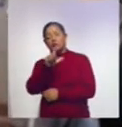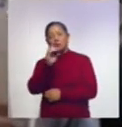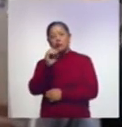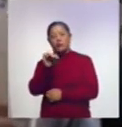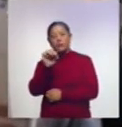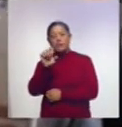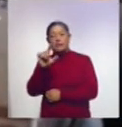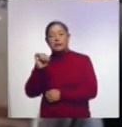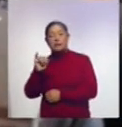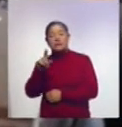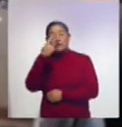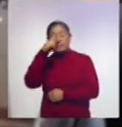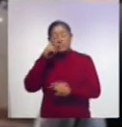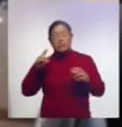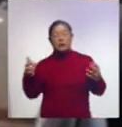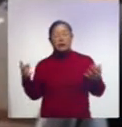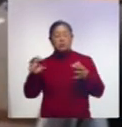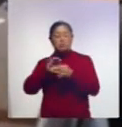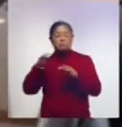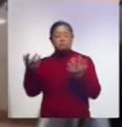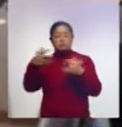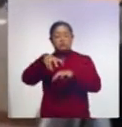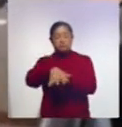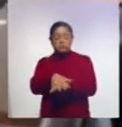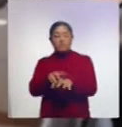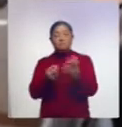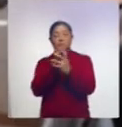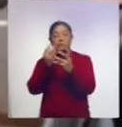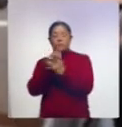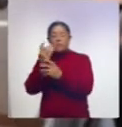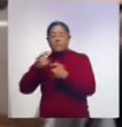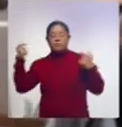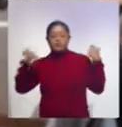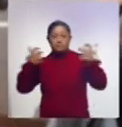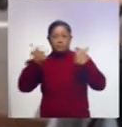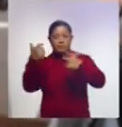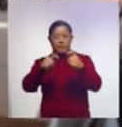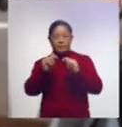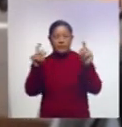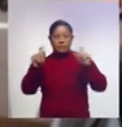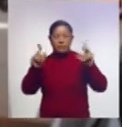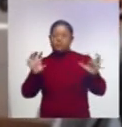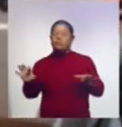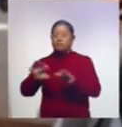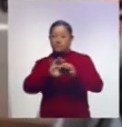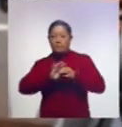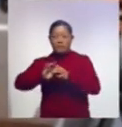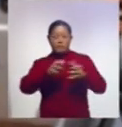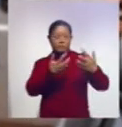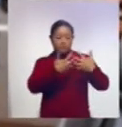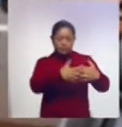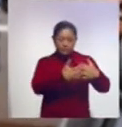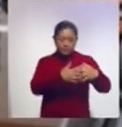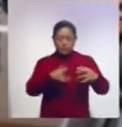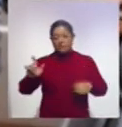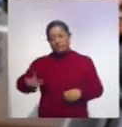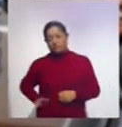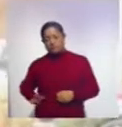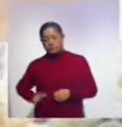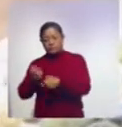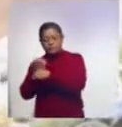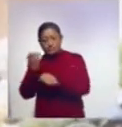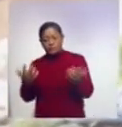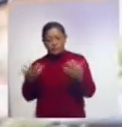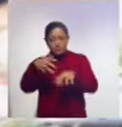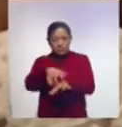estrecha colaboración para atraer nuevas inversiones a Tlaxcala y unir esfuerzos entre el sector empresarial y el gobierno estatal para reducir